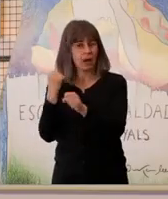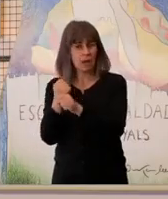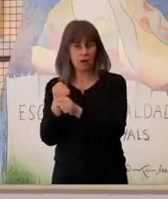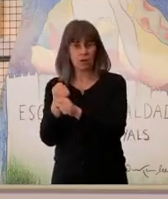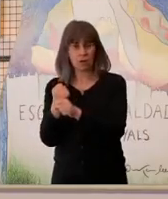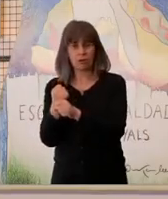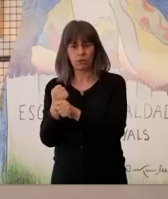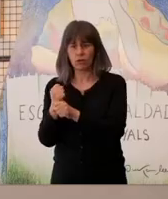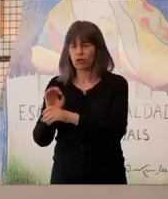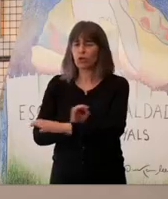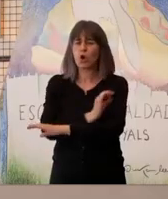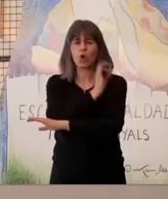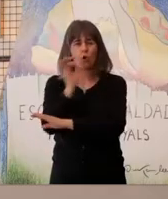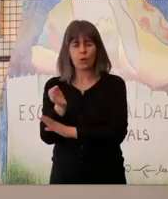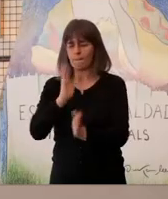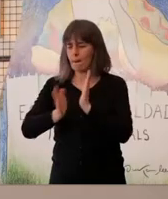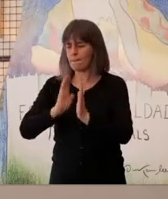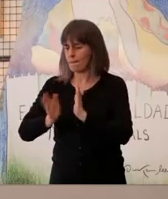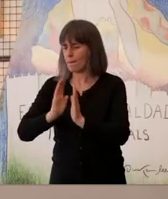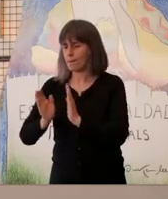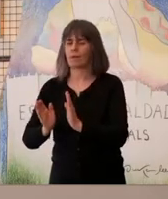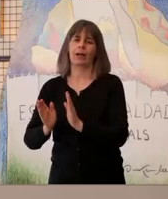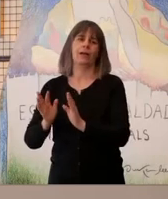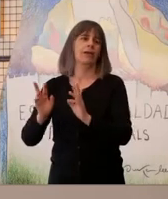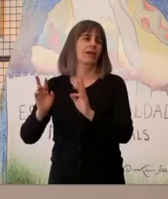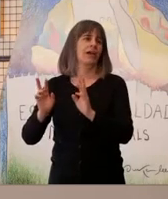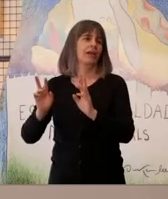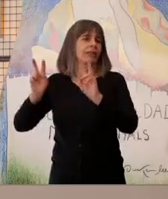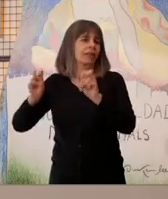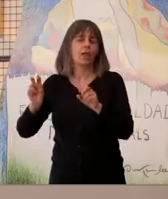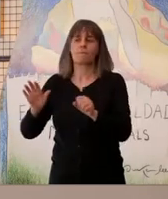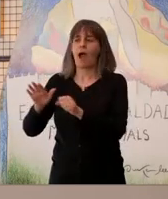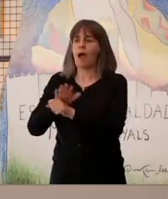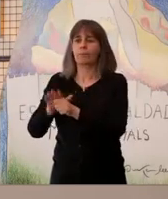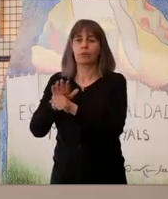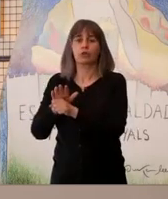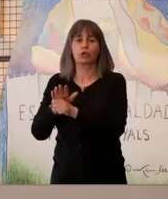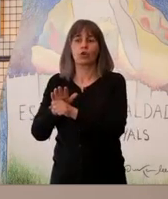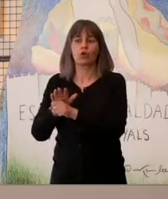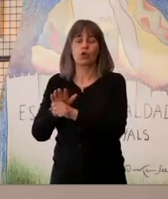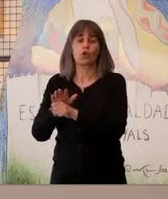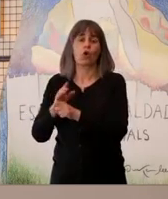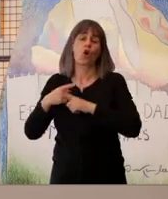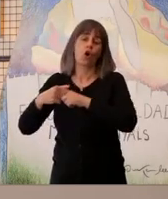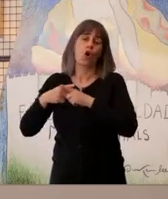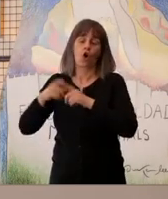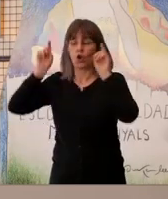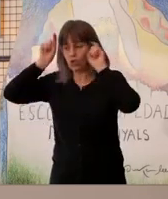hecho durante el día en el ámbito de la colocación o en ámbitos digamos de de